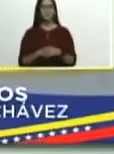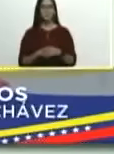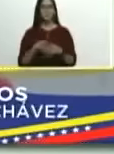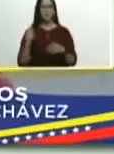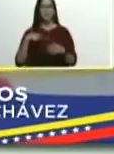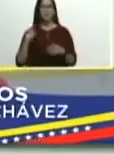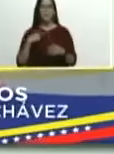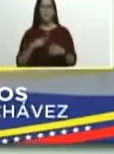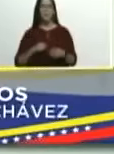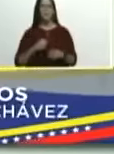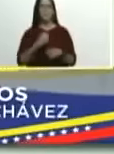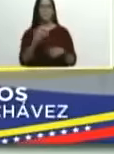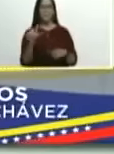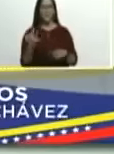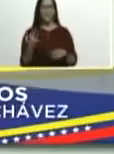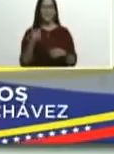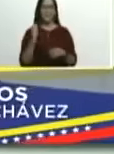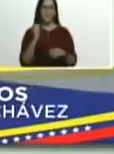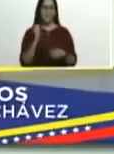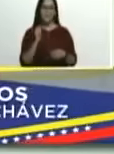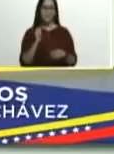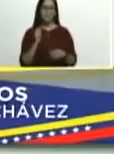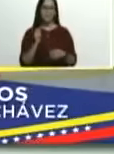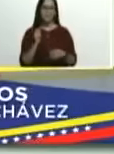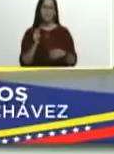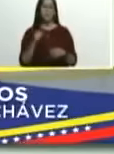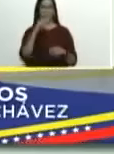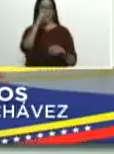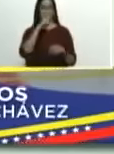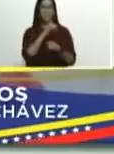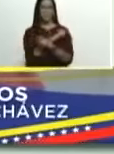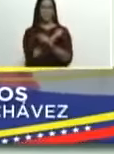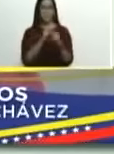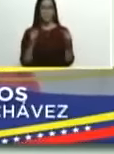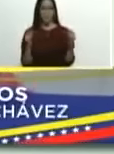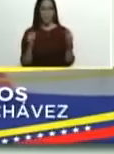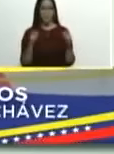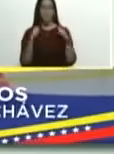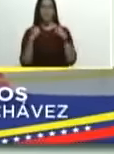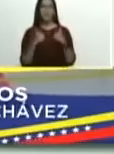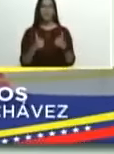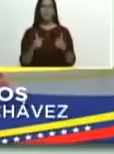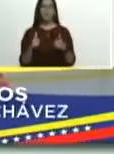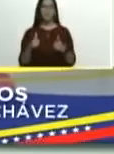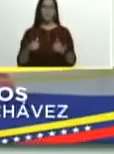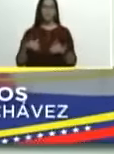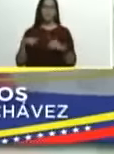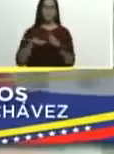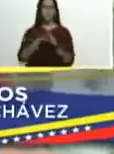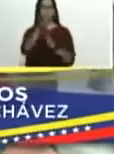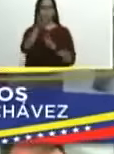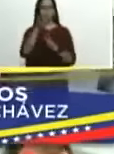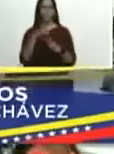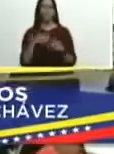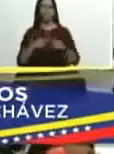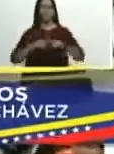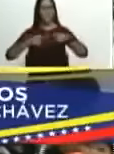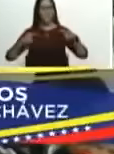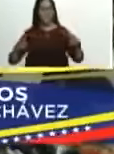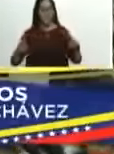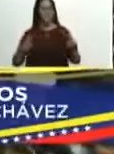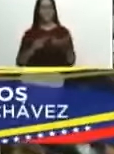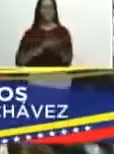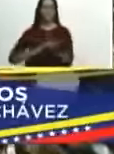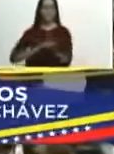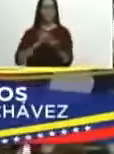tenemos varias tareas para que el año culmine viento en popa. En crecimiento,